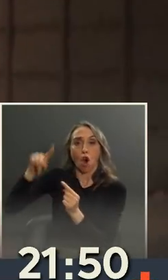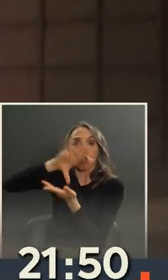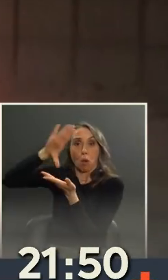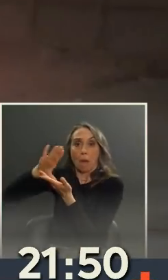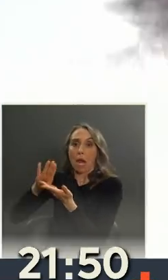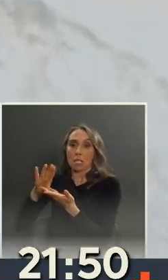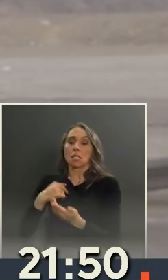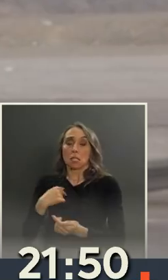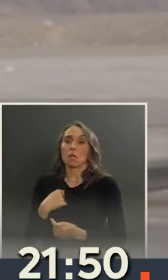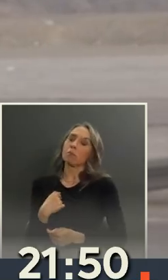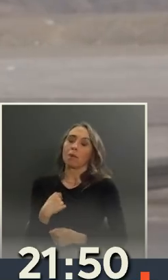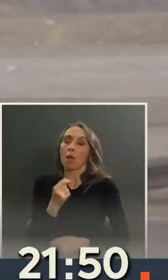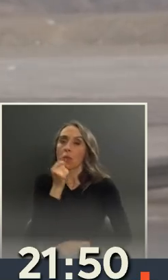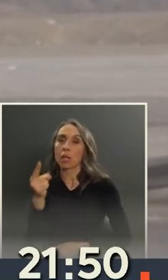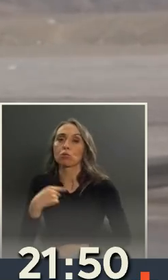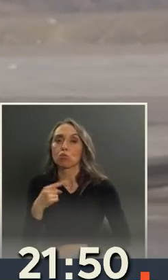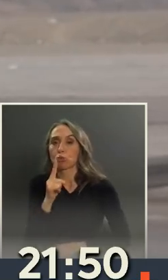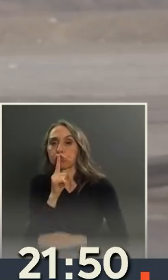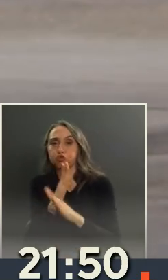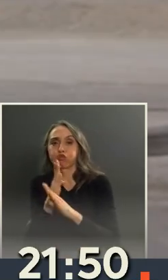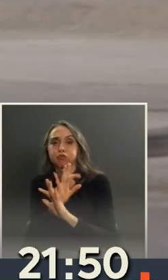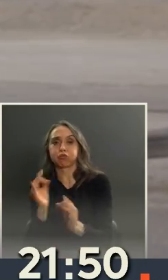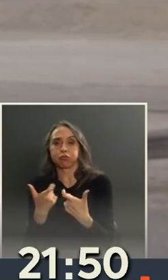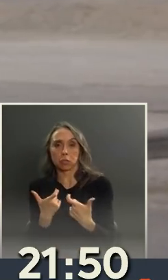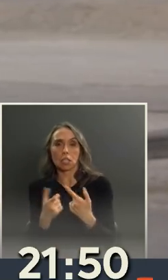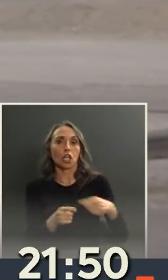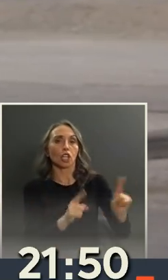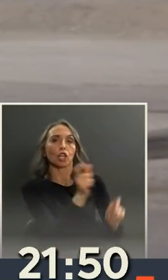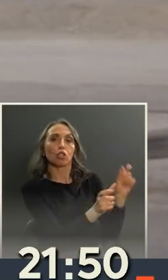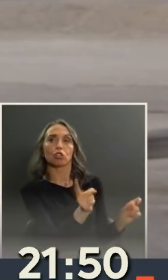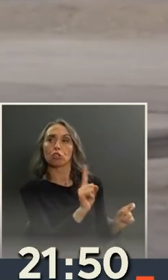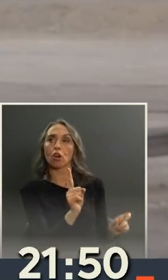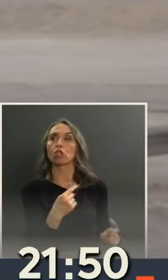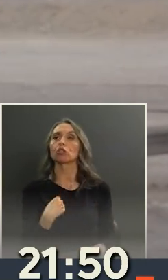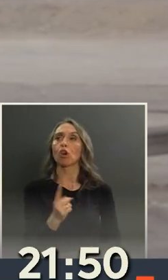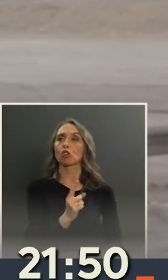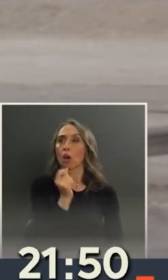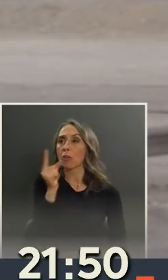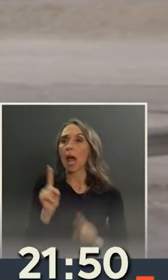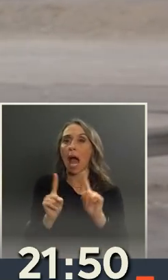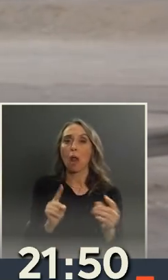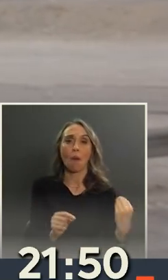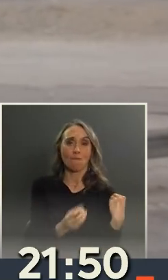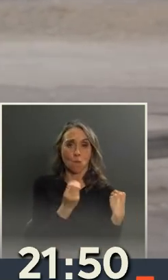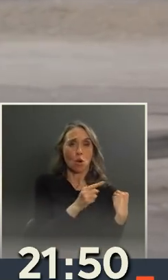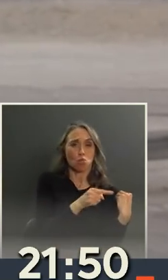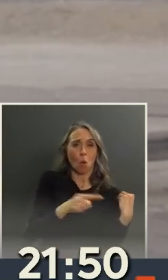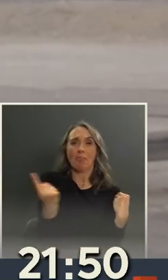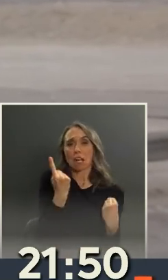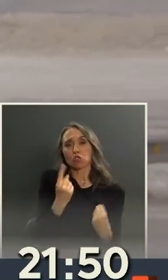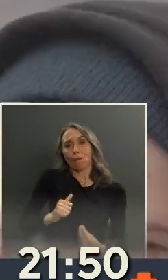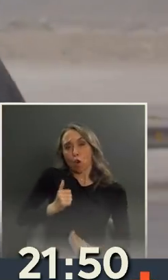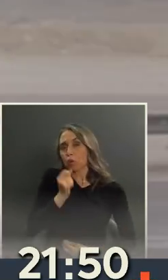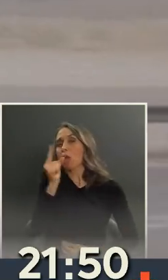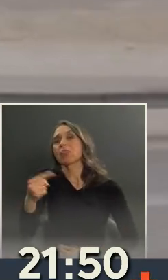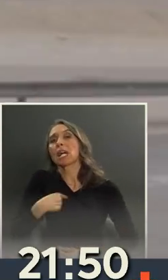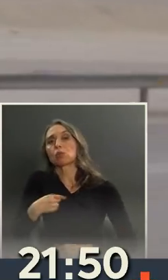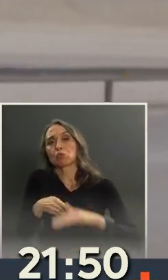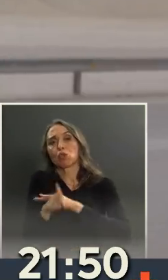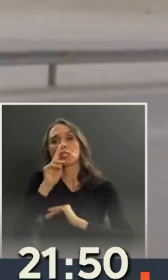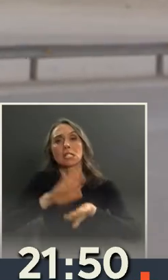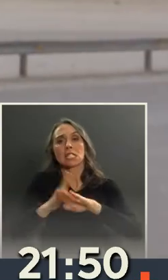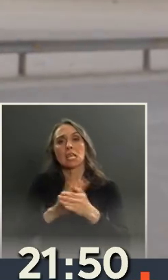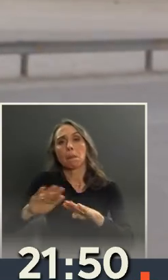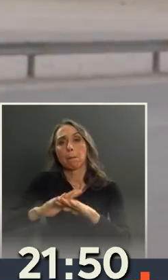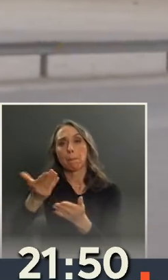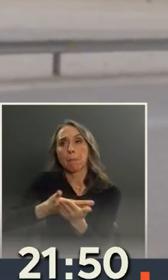no lo hace? ¿Y ustedes por qué no se autodenunciaron? No, alguno lo dice que es bueno y otro lo dice que es malo, por eso... Porque a veces, muchas veces han dicho que han perdido